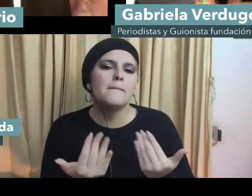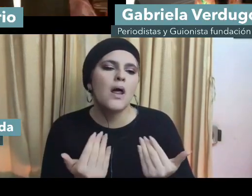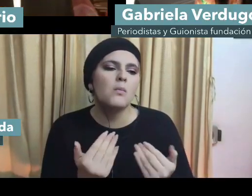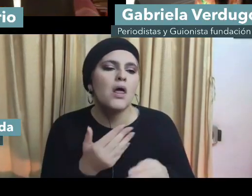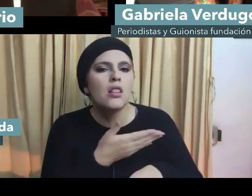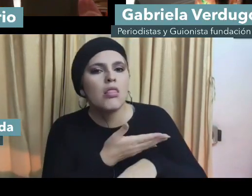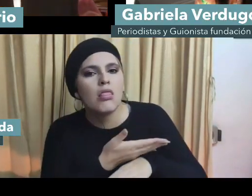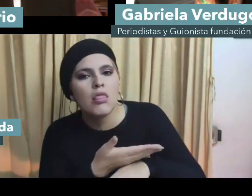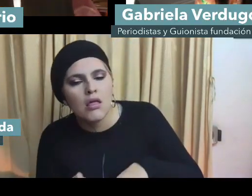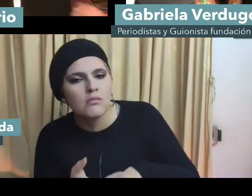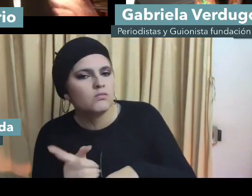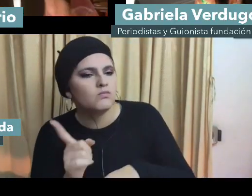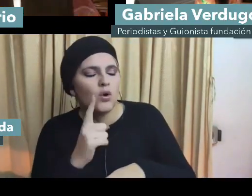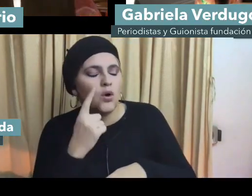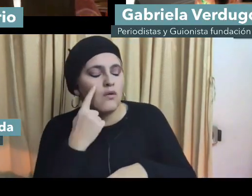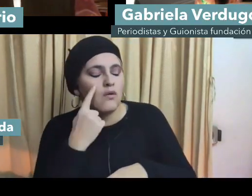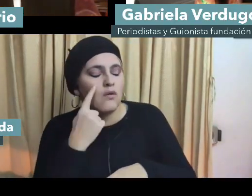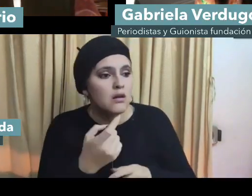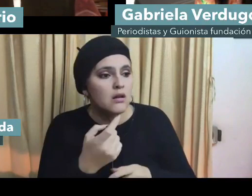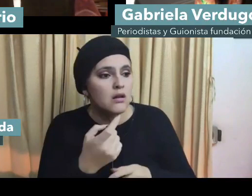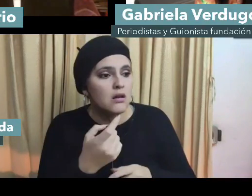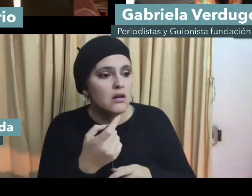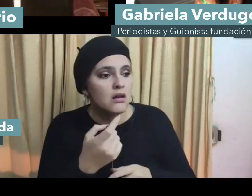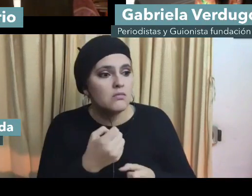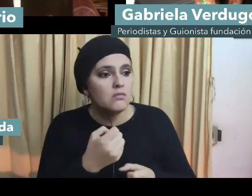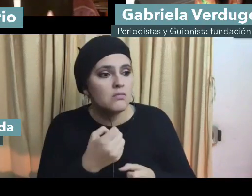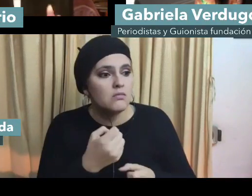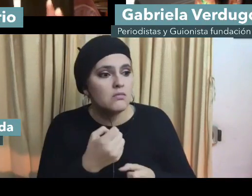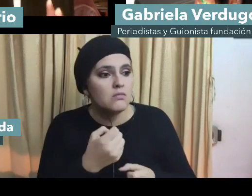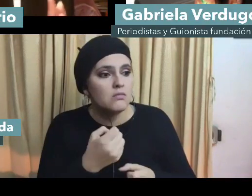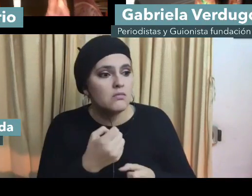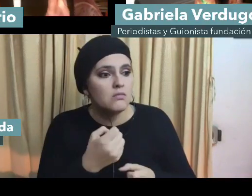aparezcan todos los síntomas para iniciar estimulación de la comunicación.